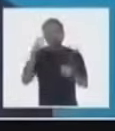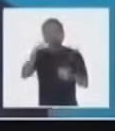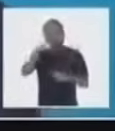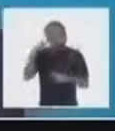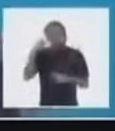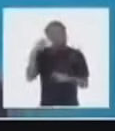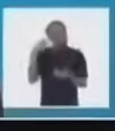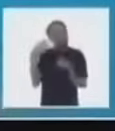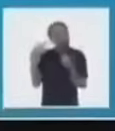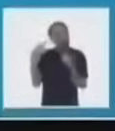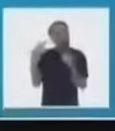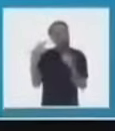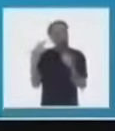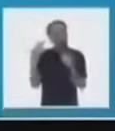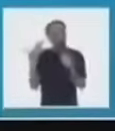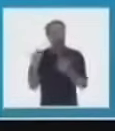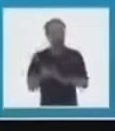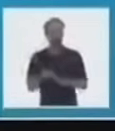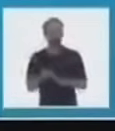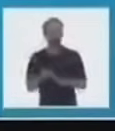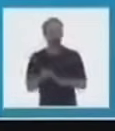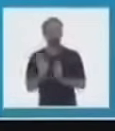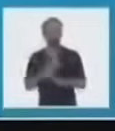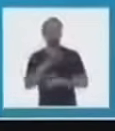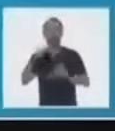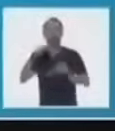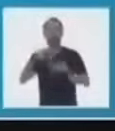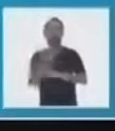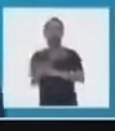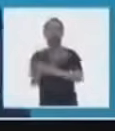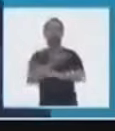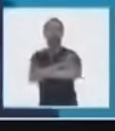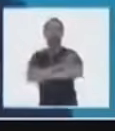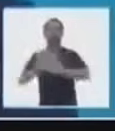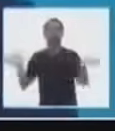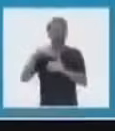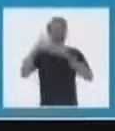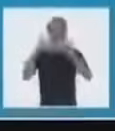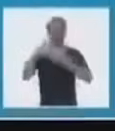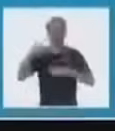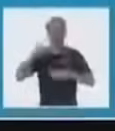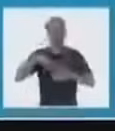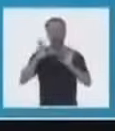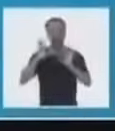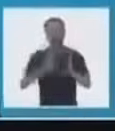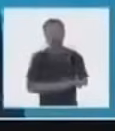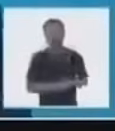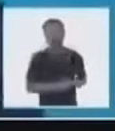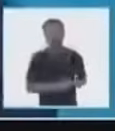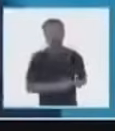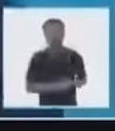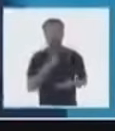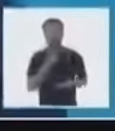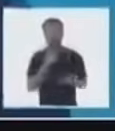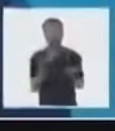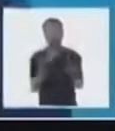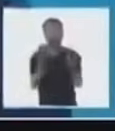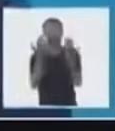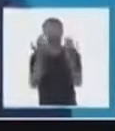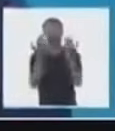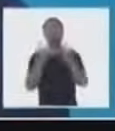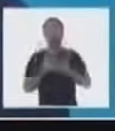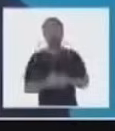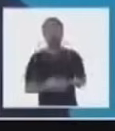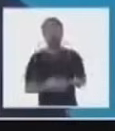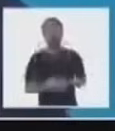este y nos endeudaron y igual. Esa es la realidad. No tiene nos endeudaron, ningún plan. No supieron explicar monetario. Dónde fue esa plata, esos 56 mil millones.